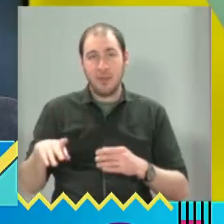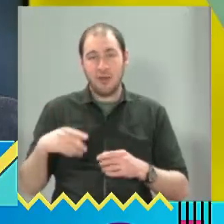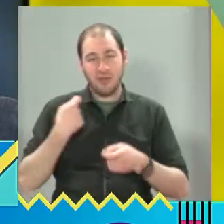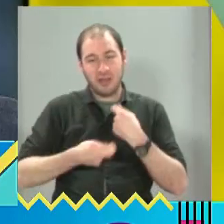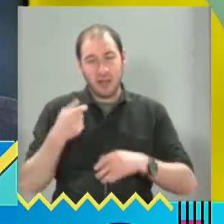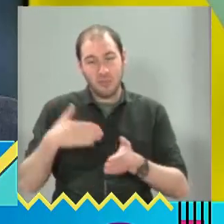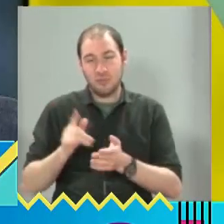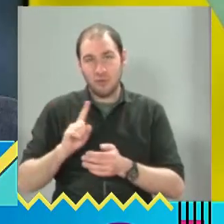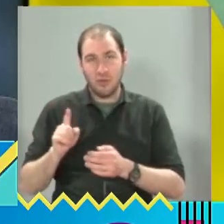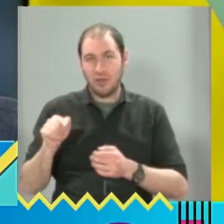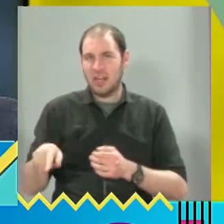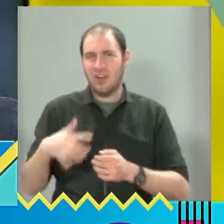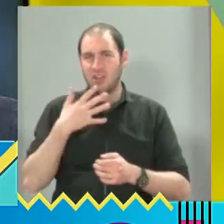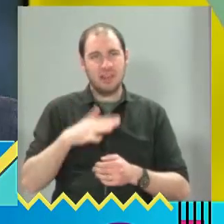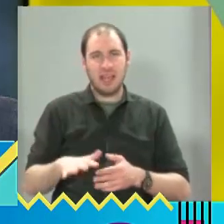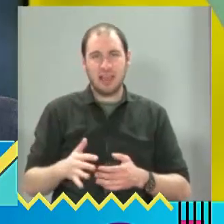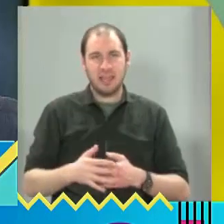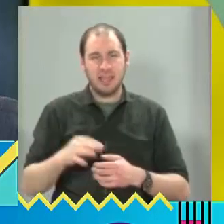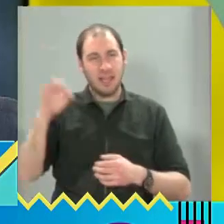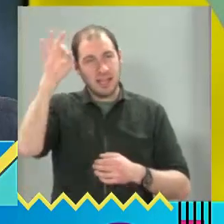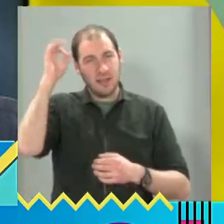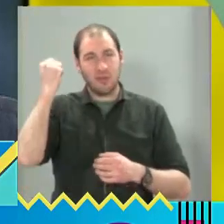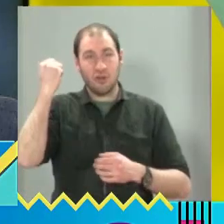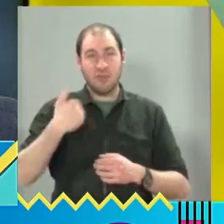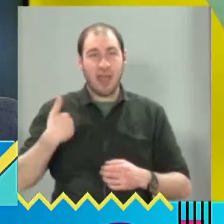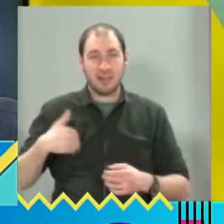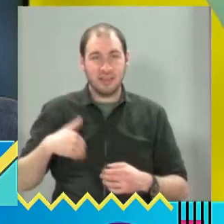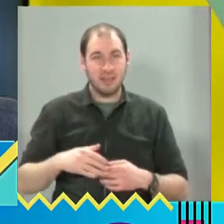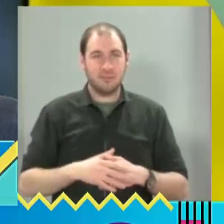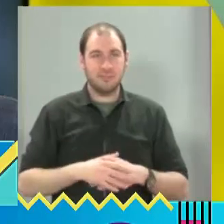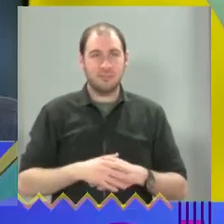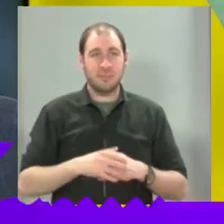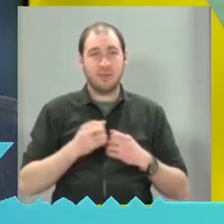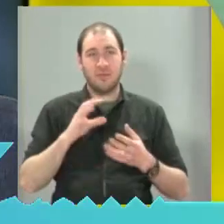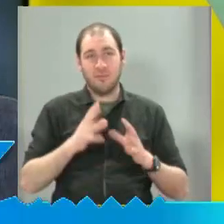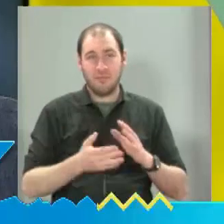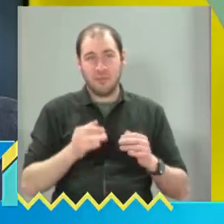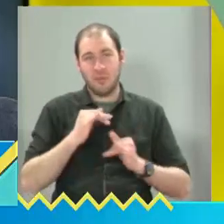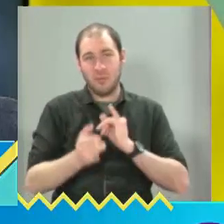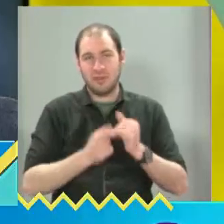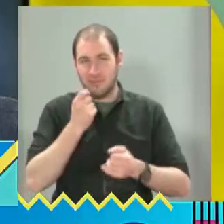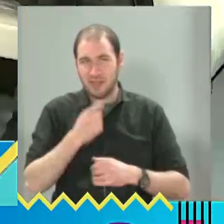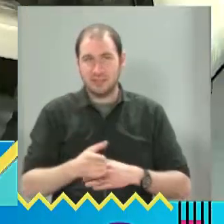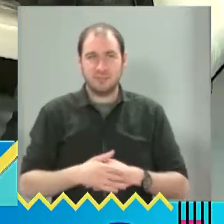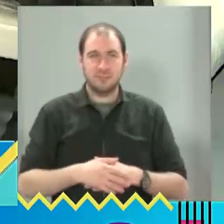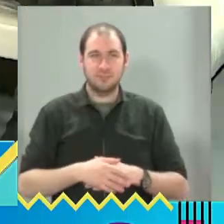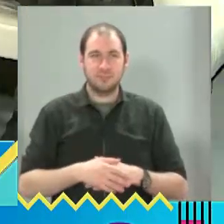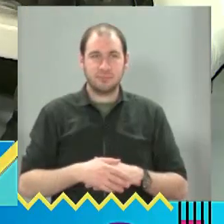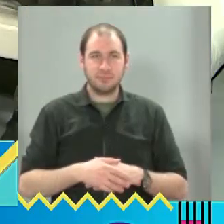corrida cambiaria, es no entender la neuroeconomía argentina, por decirlo en palabras sencillas. ¿Me